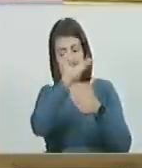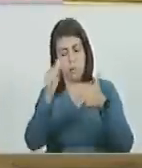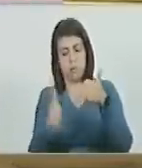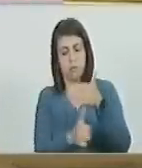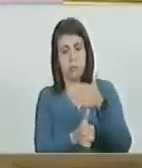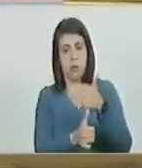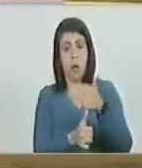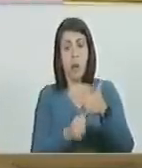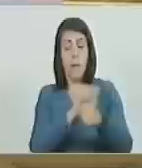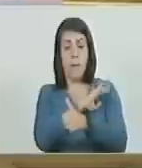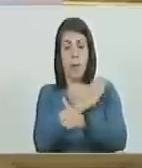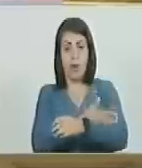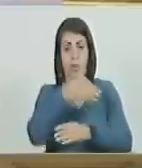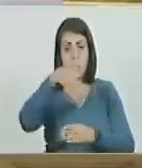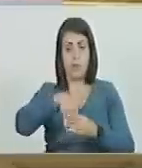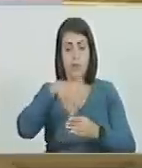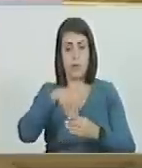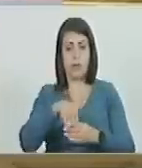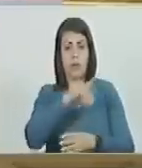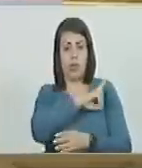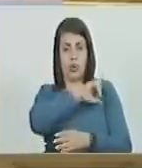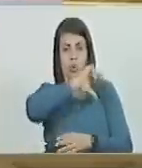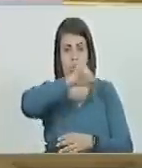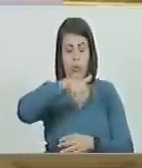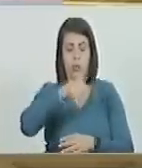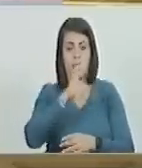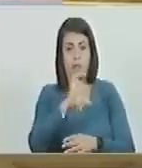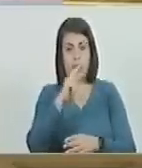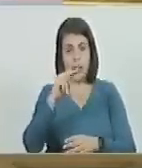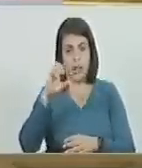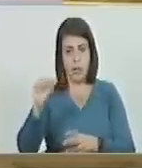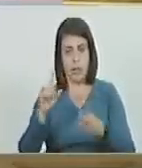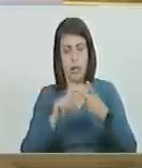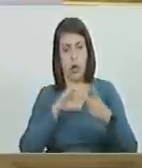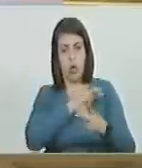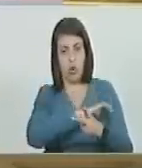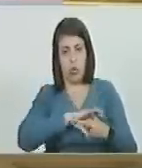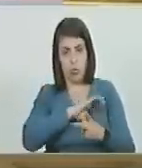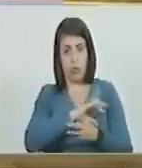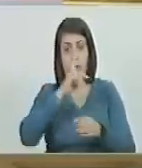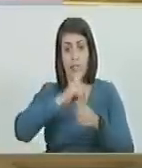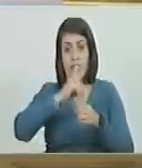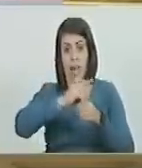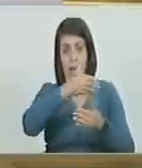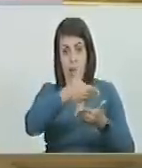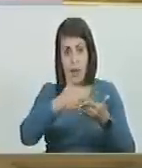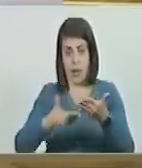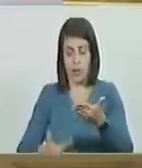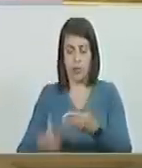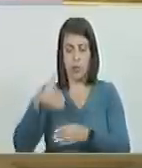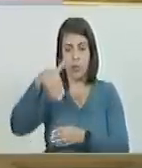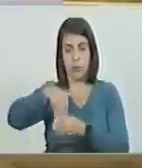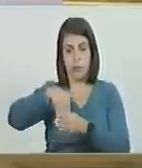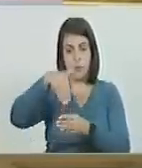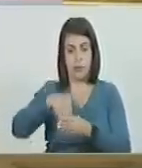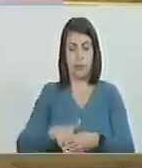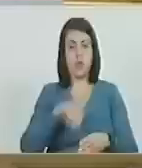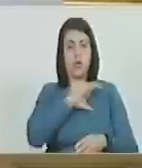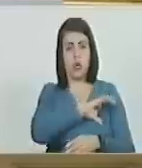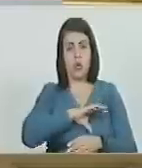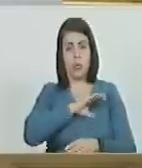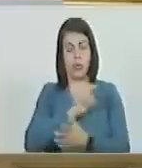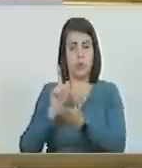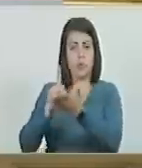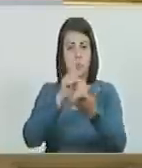del poder electoral, la Junta Nacional Electoral, la Comisión de Registro Civil y Electoral y la Comisión